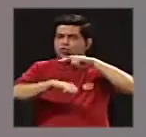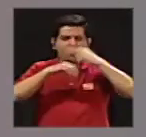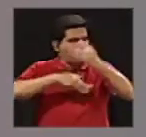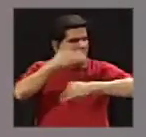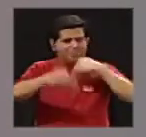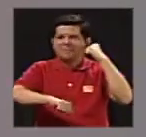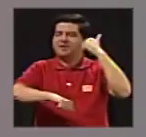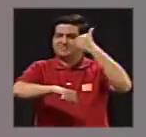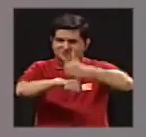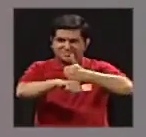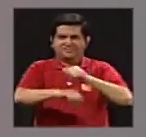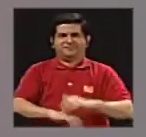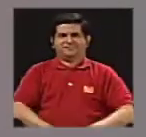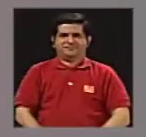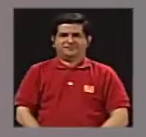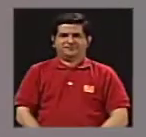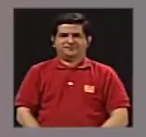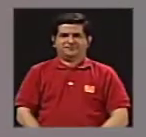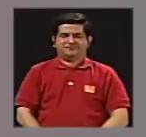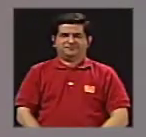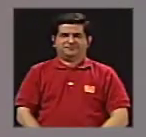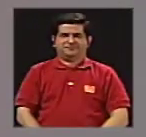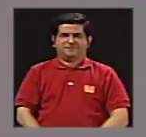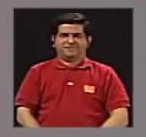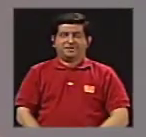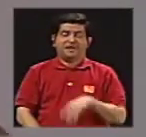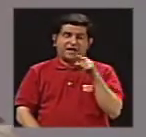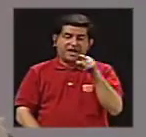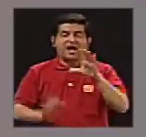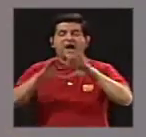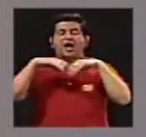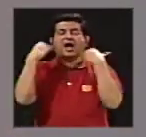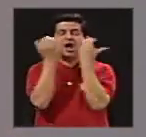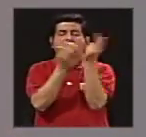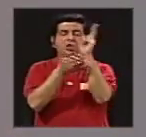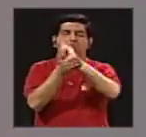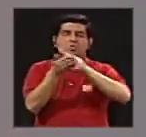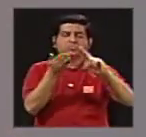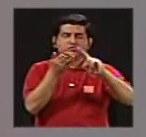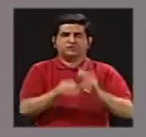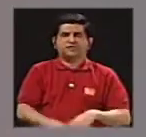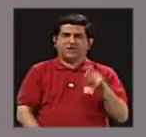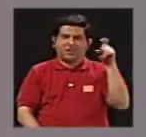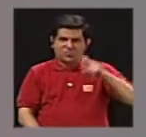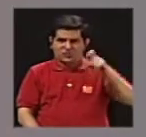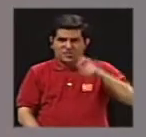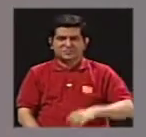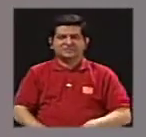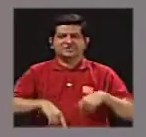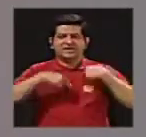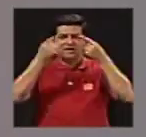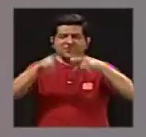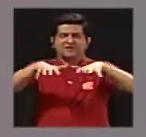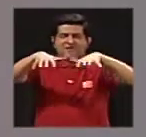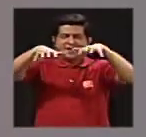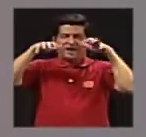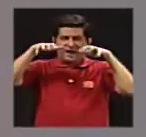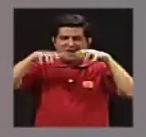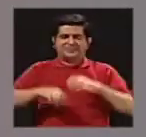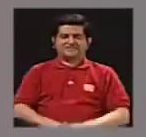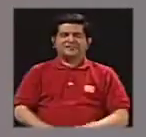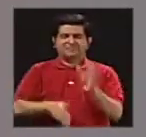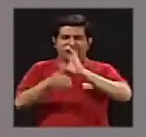establece o sea el el el el consejo lo lleva a a la asamblea colegiada que es el